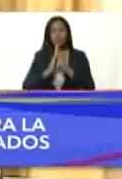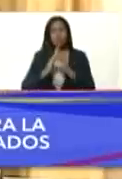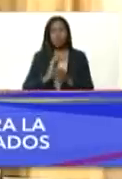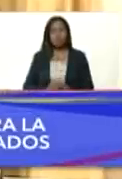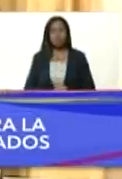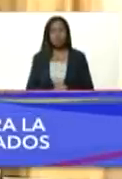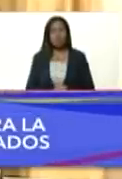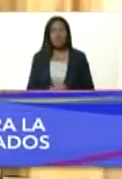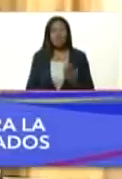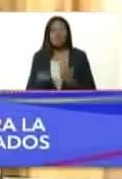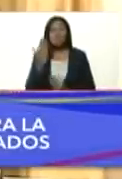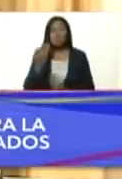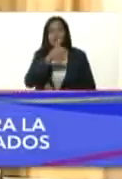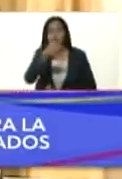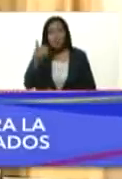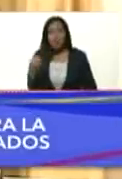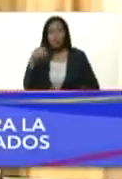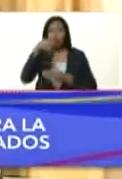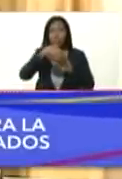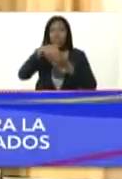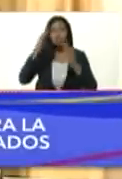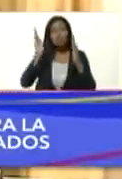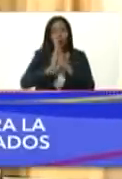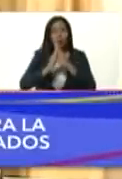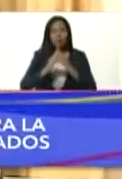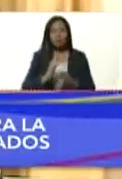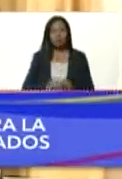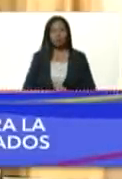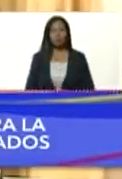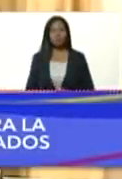Es indispensable, es necesario.